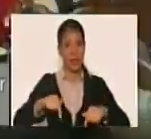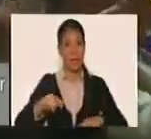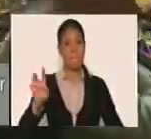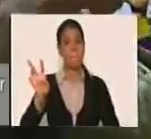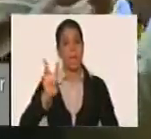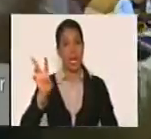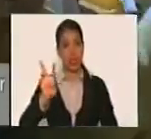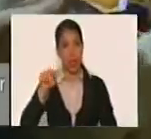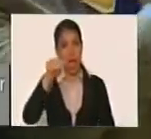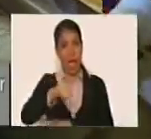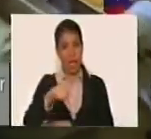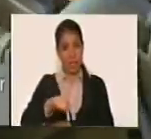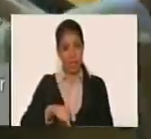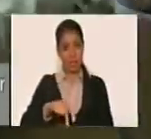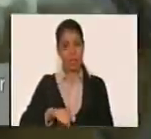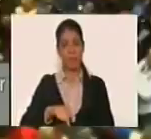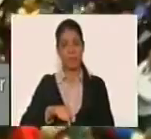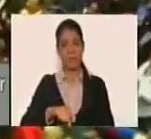Desde acá,